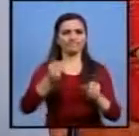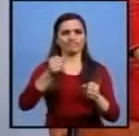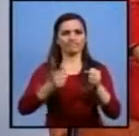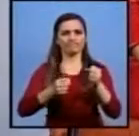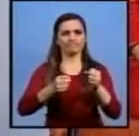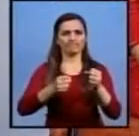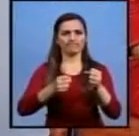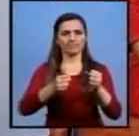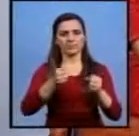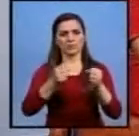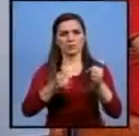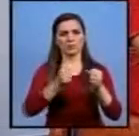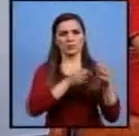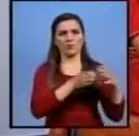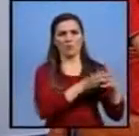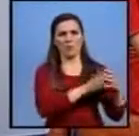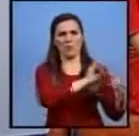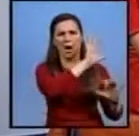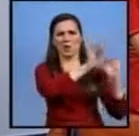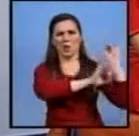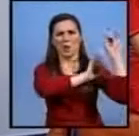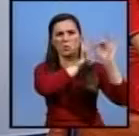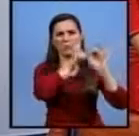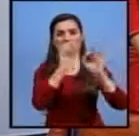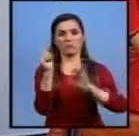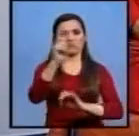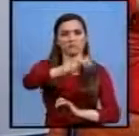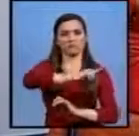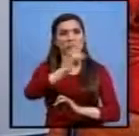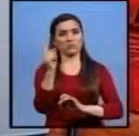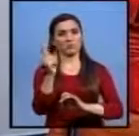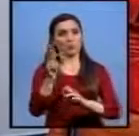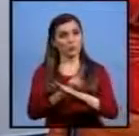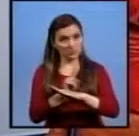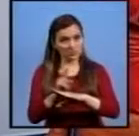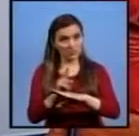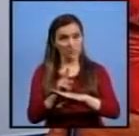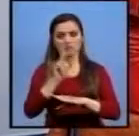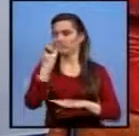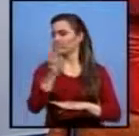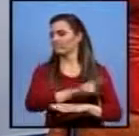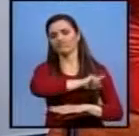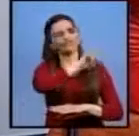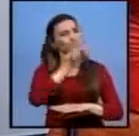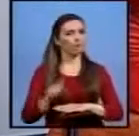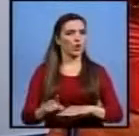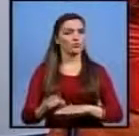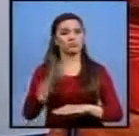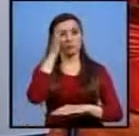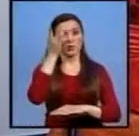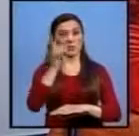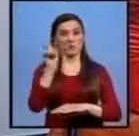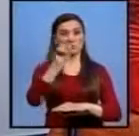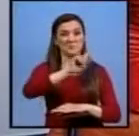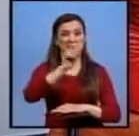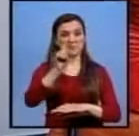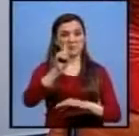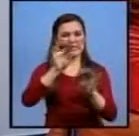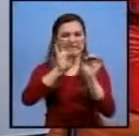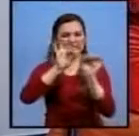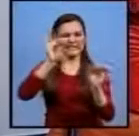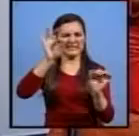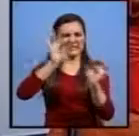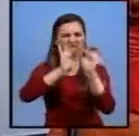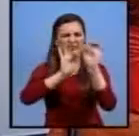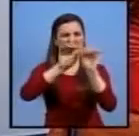emisión inesperada de ceniza, ¿qué pasa con las plumas? ¿Se deben utilizar? No se deben utilizar, uno, porque raya el parabrisas.